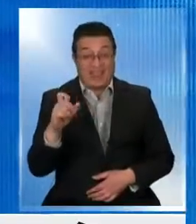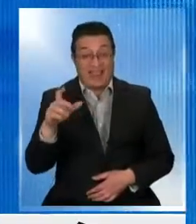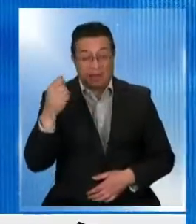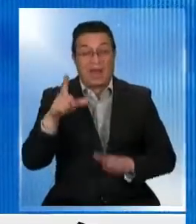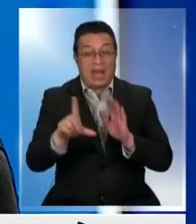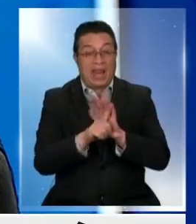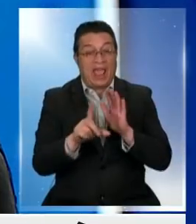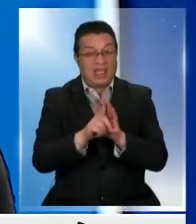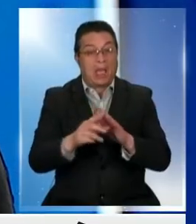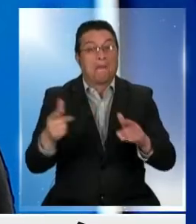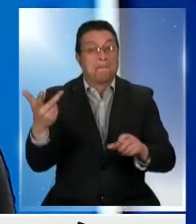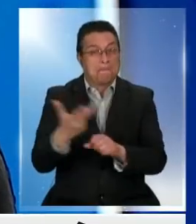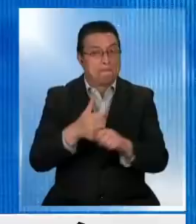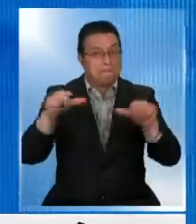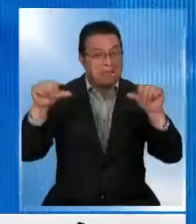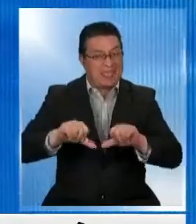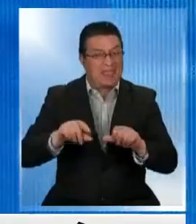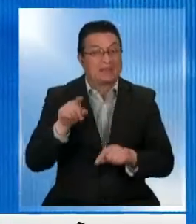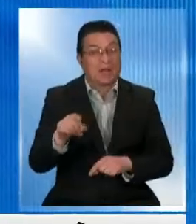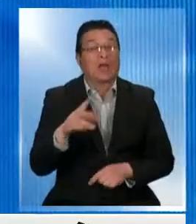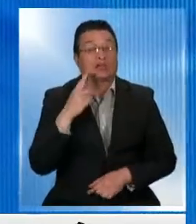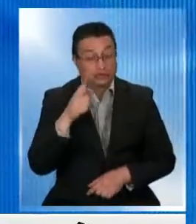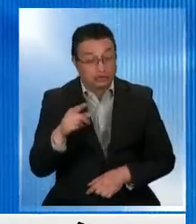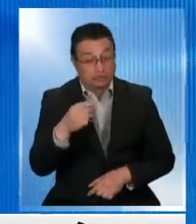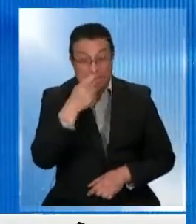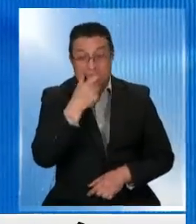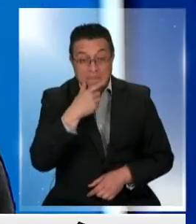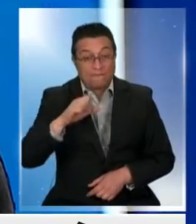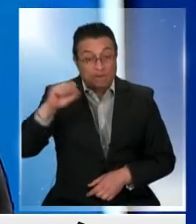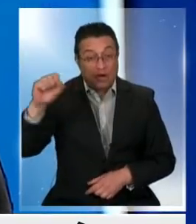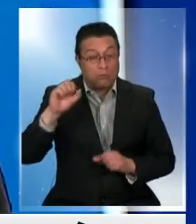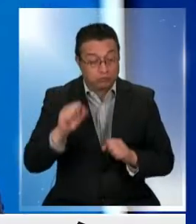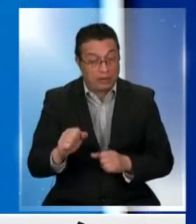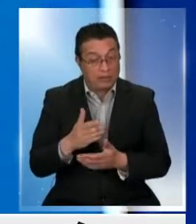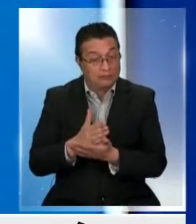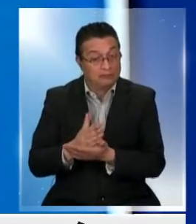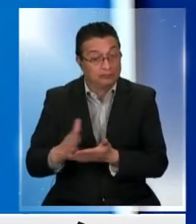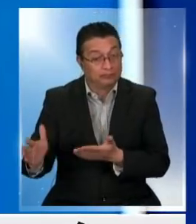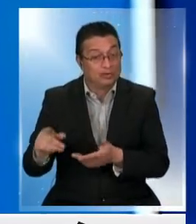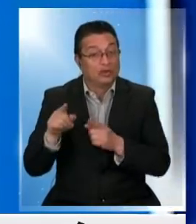ley maldita. Así es. O sea, ¿usted cree que Gabriel Boric puede excluir?